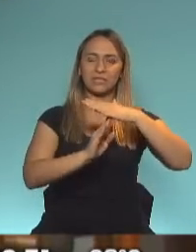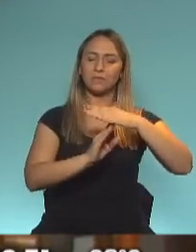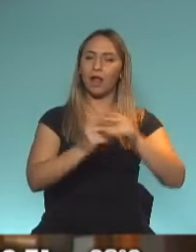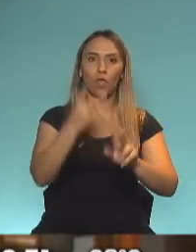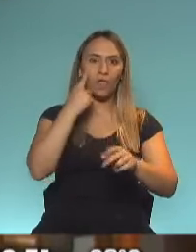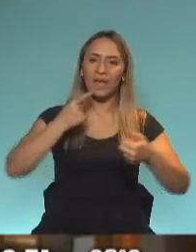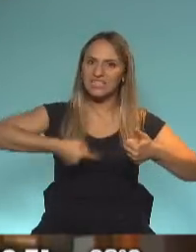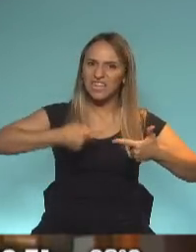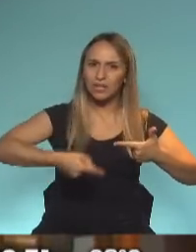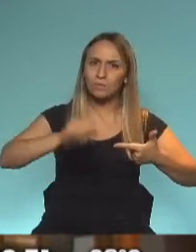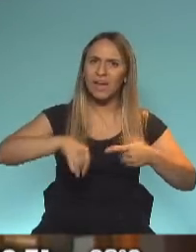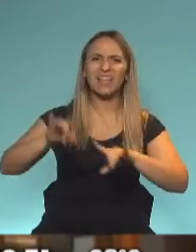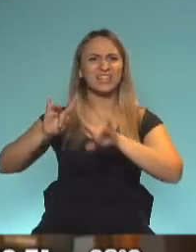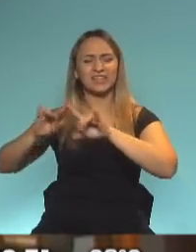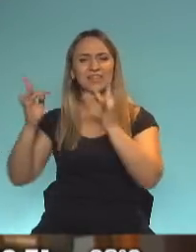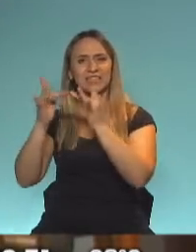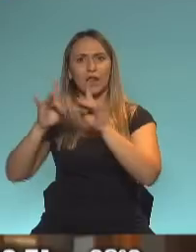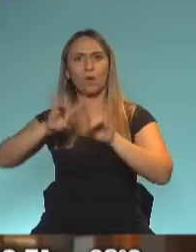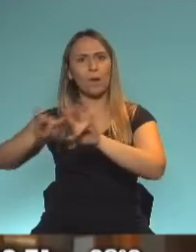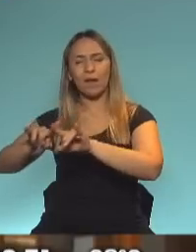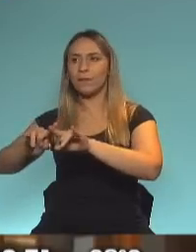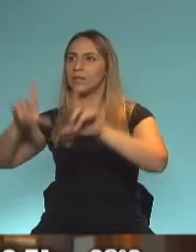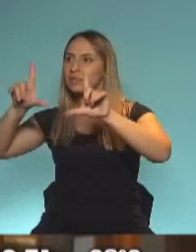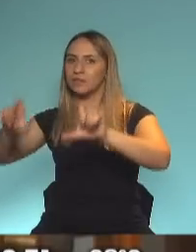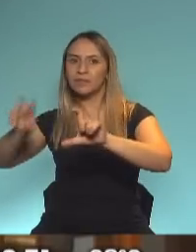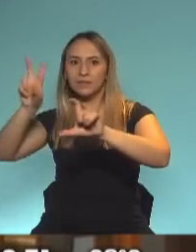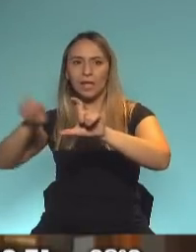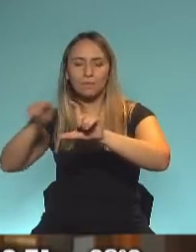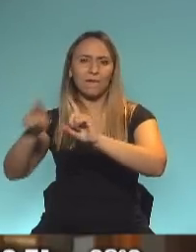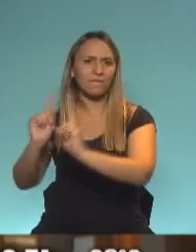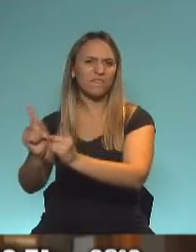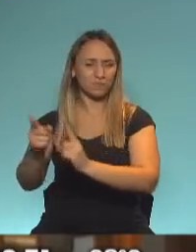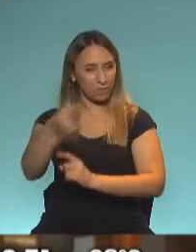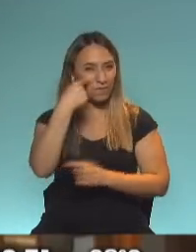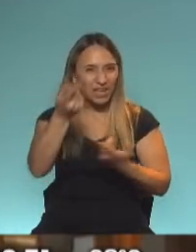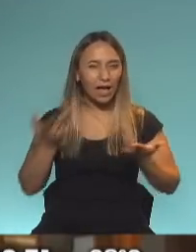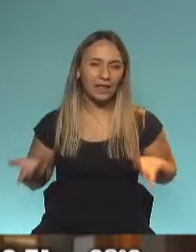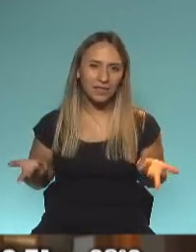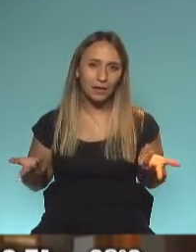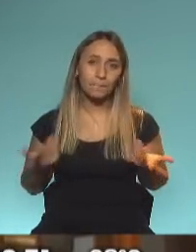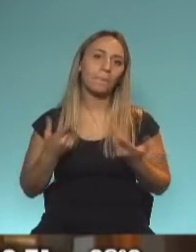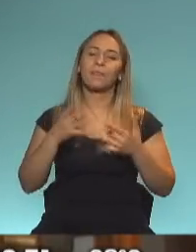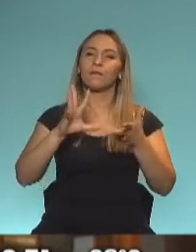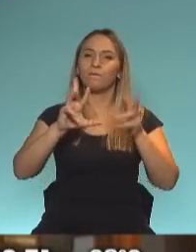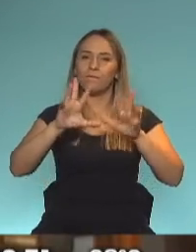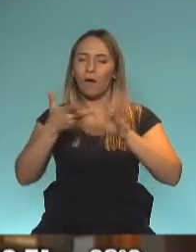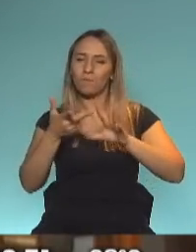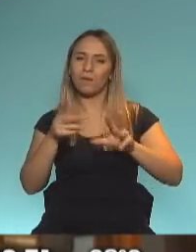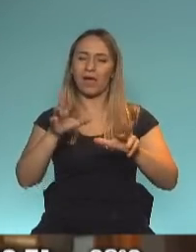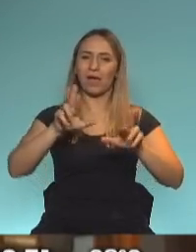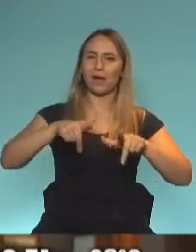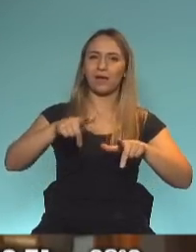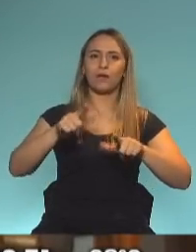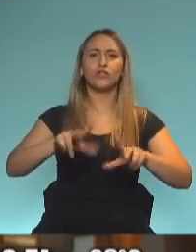web. Entonces, fíjese, ¿no?, lo que logran en el funcionamiento de la agenda de la discusión pública en